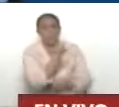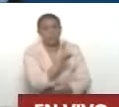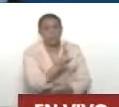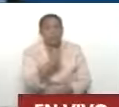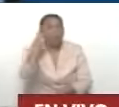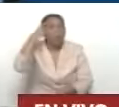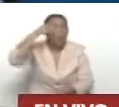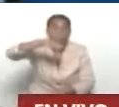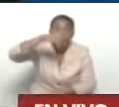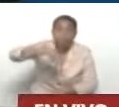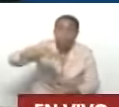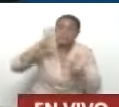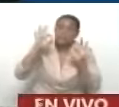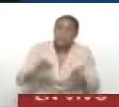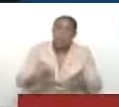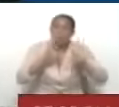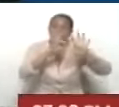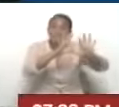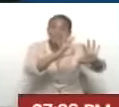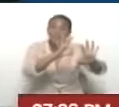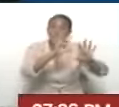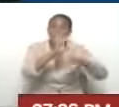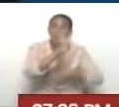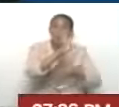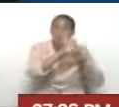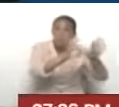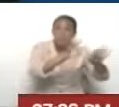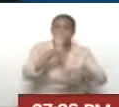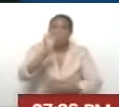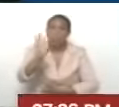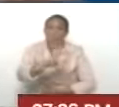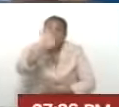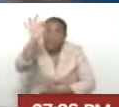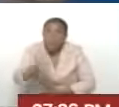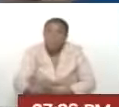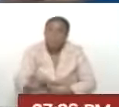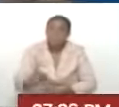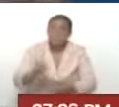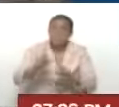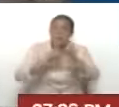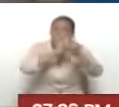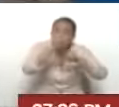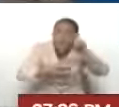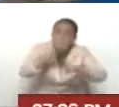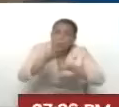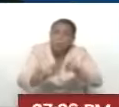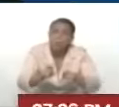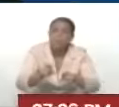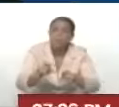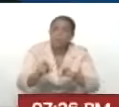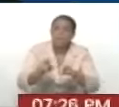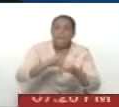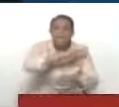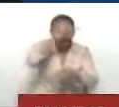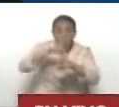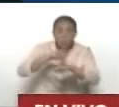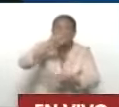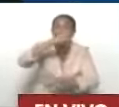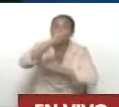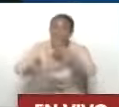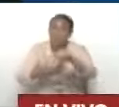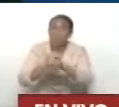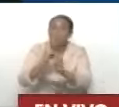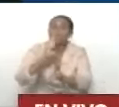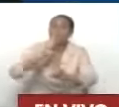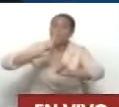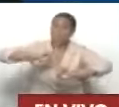hoy, el 84% de los venezolanos, medido en todas las encuestas que puedan existir, nacionales e internacionales,